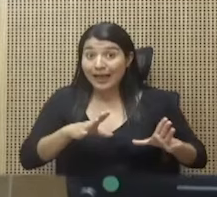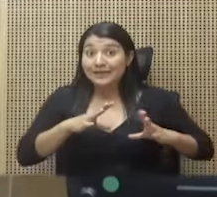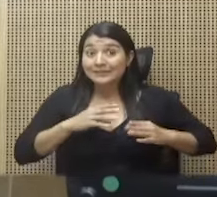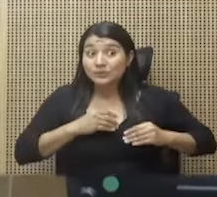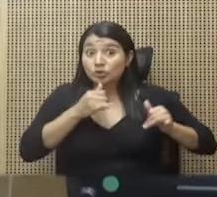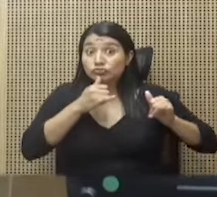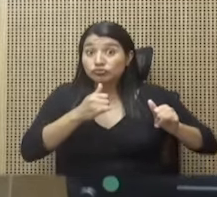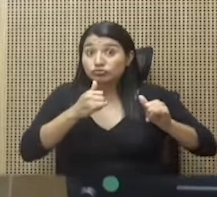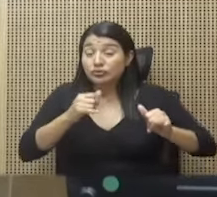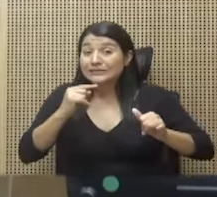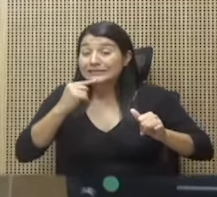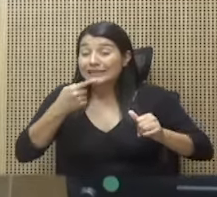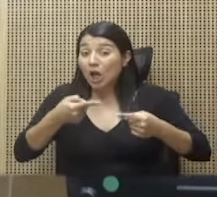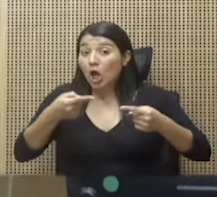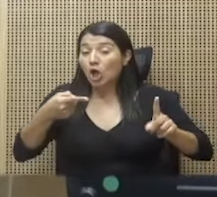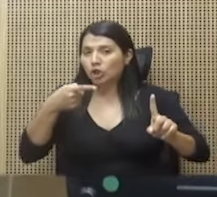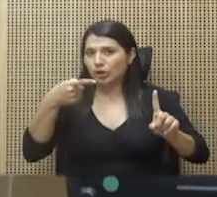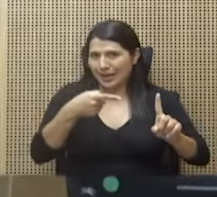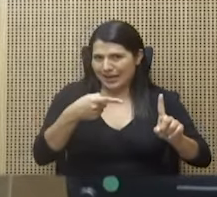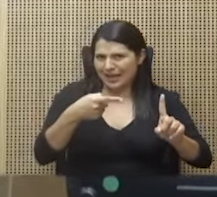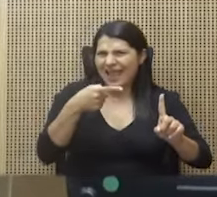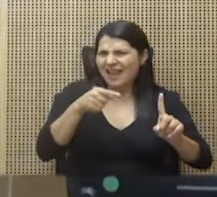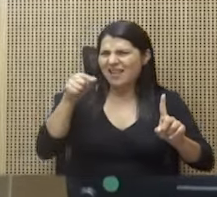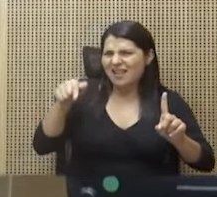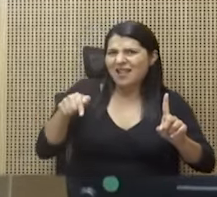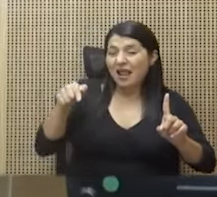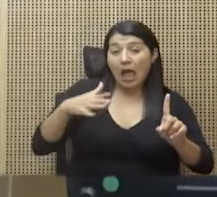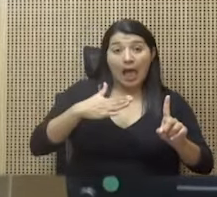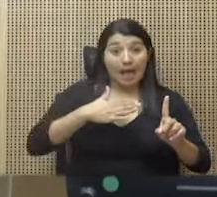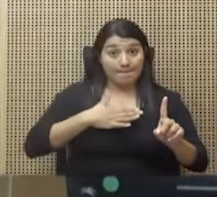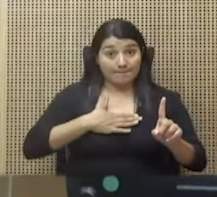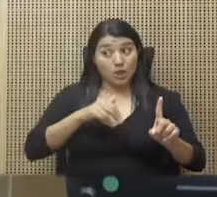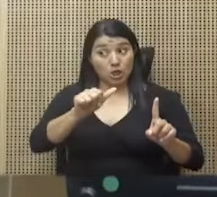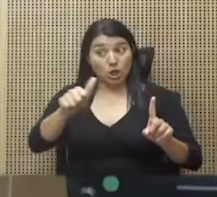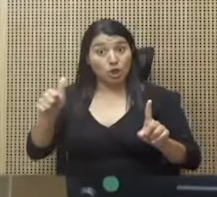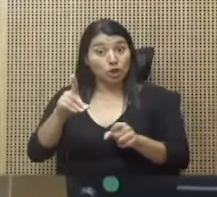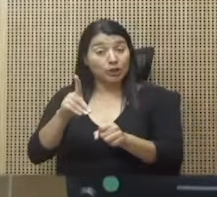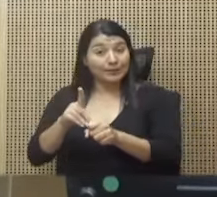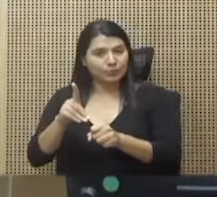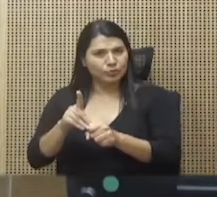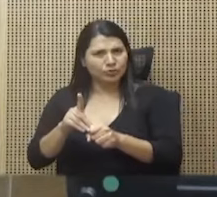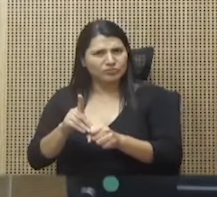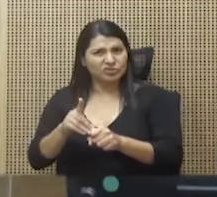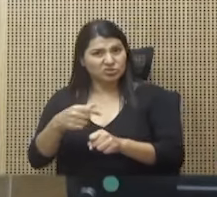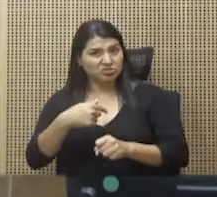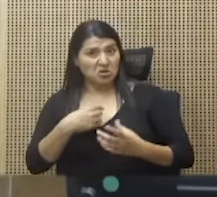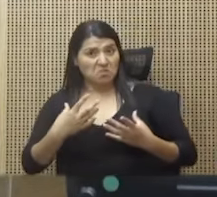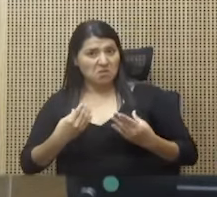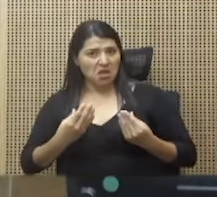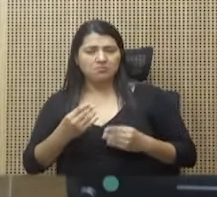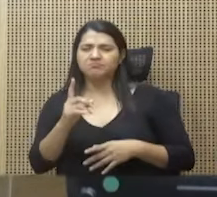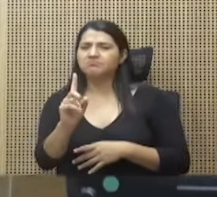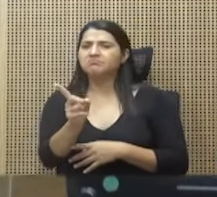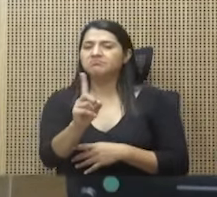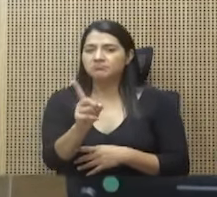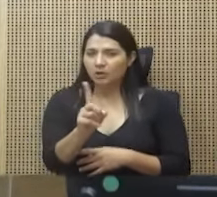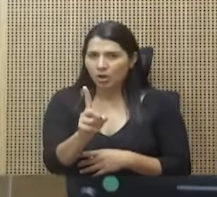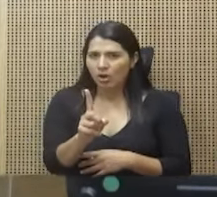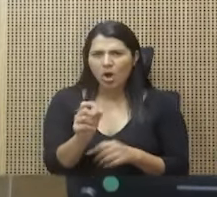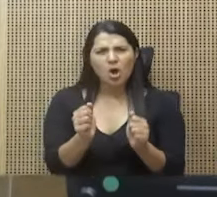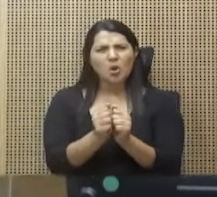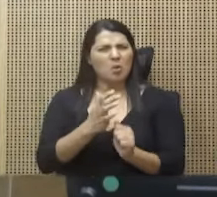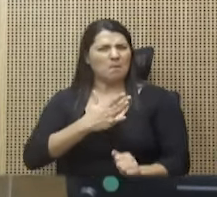solamente contra este servidor, contra varias diputadas y diputados. No me amedrentan, no me amedrentan, conmigo